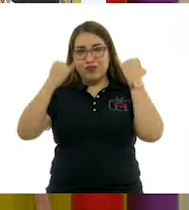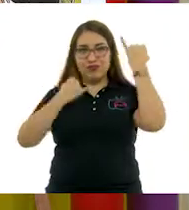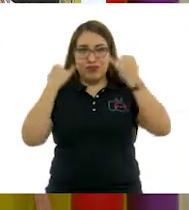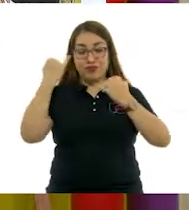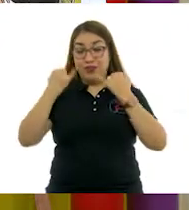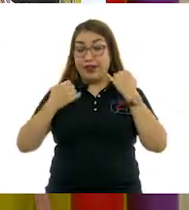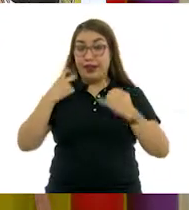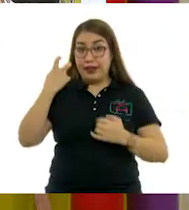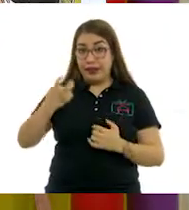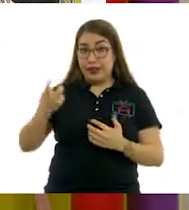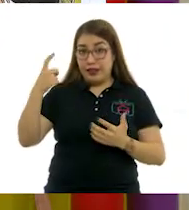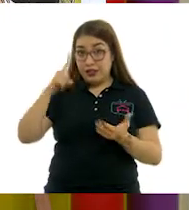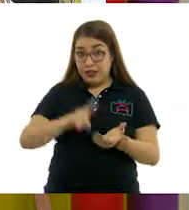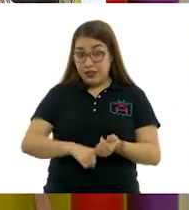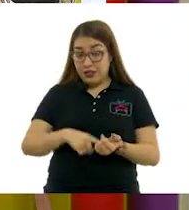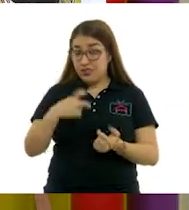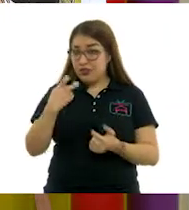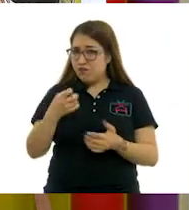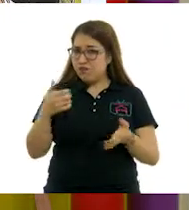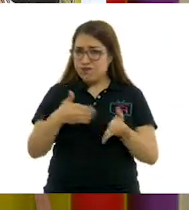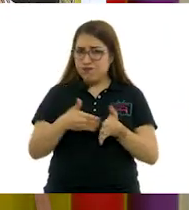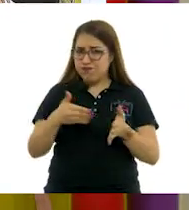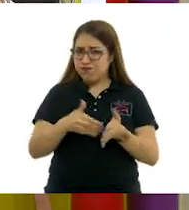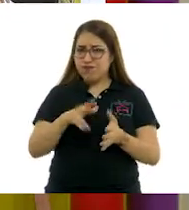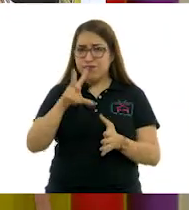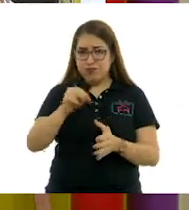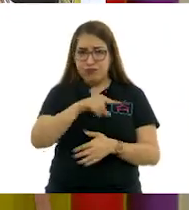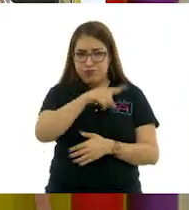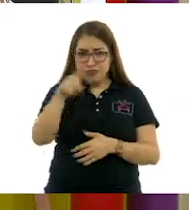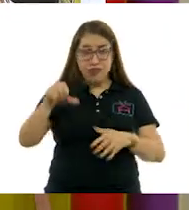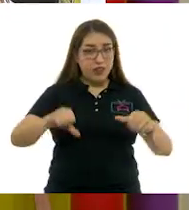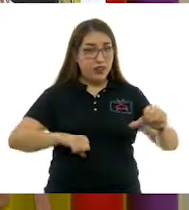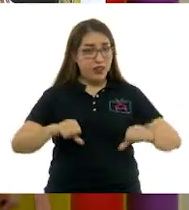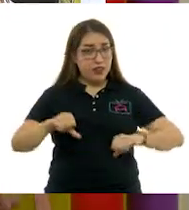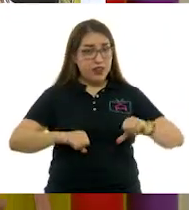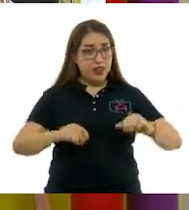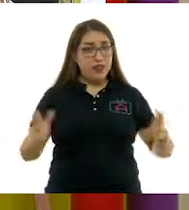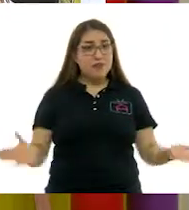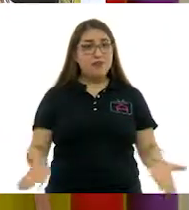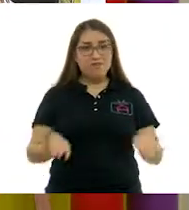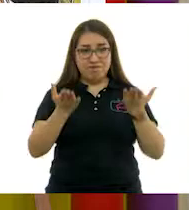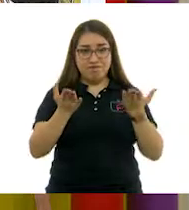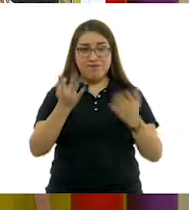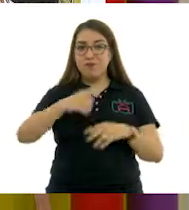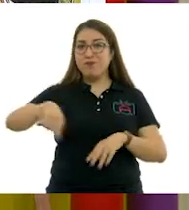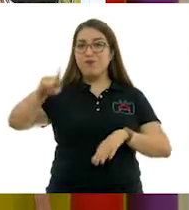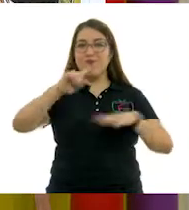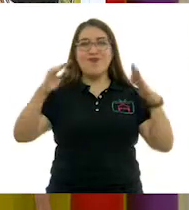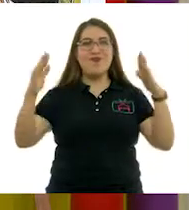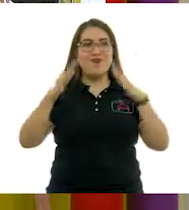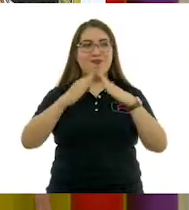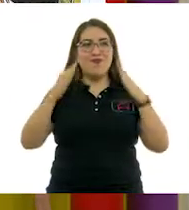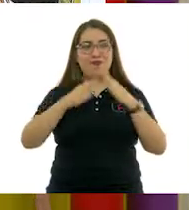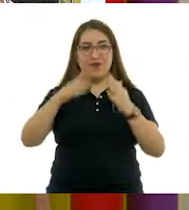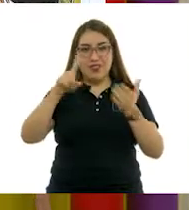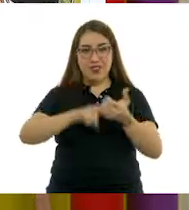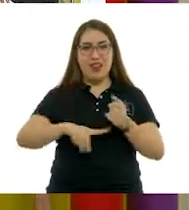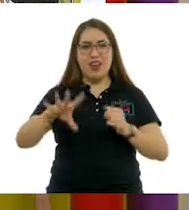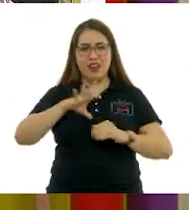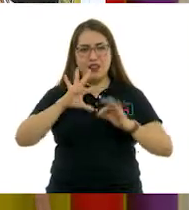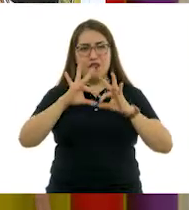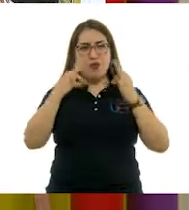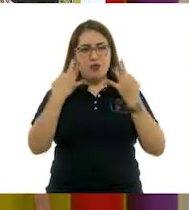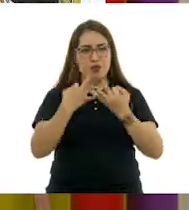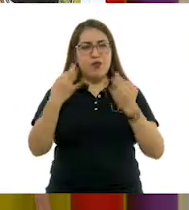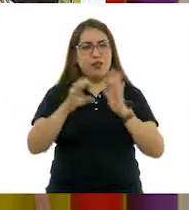de ella no es un obstáculo para esta actividad. Al contrario, nuestra casa cuenta con muchos recursos. Por